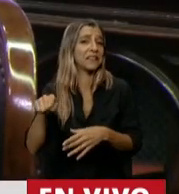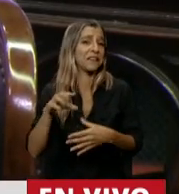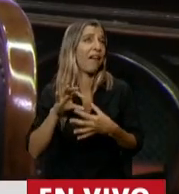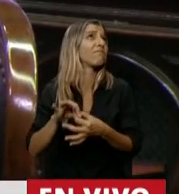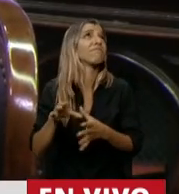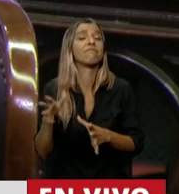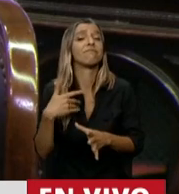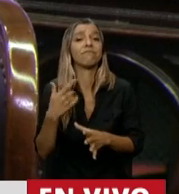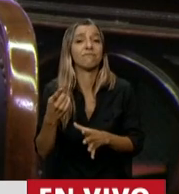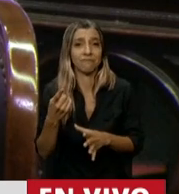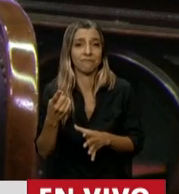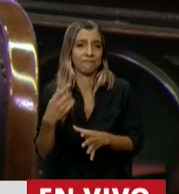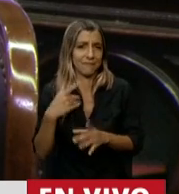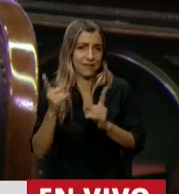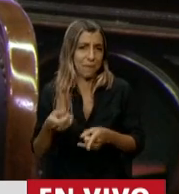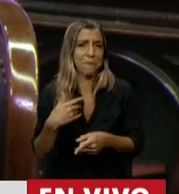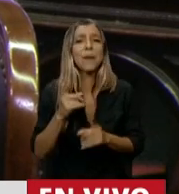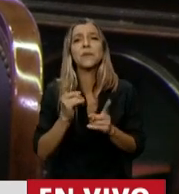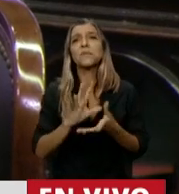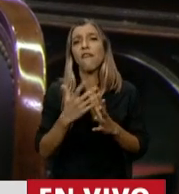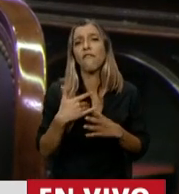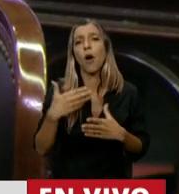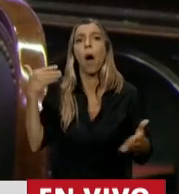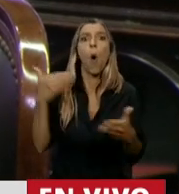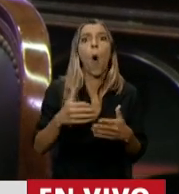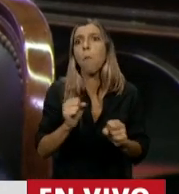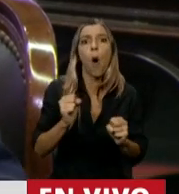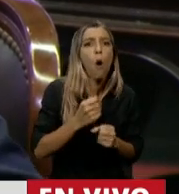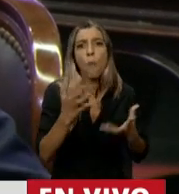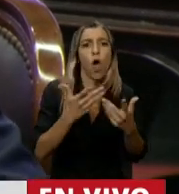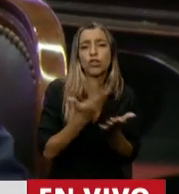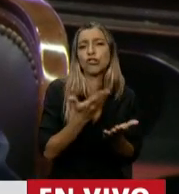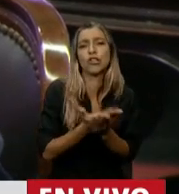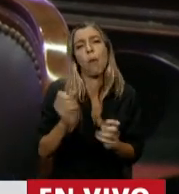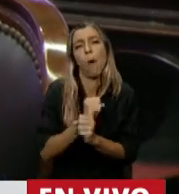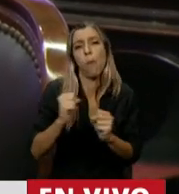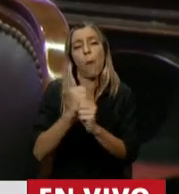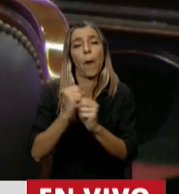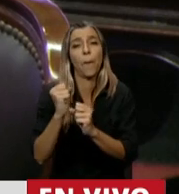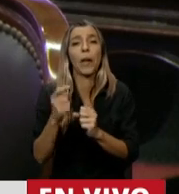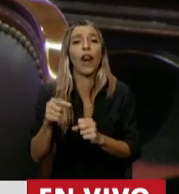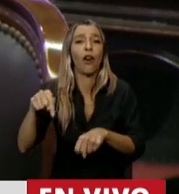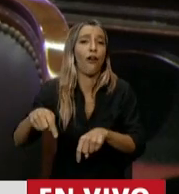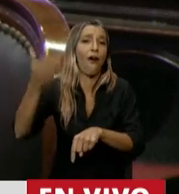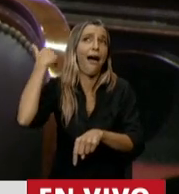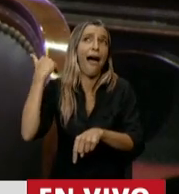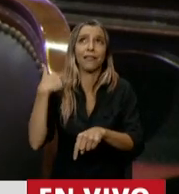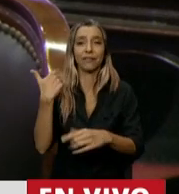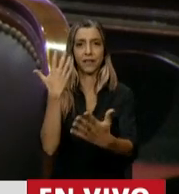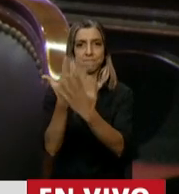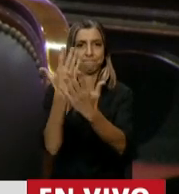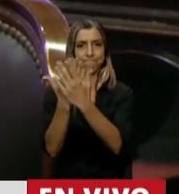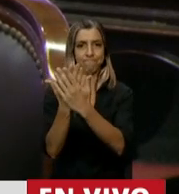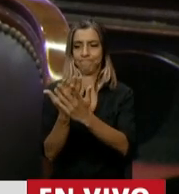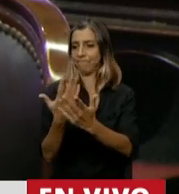la oposición, tenía que dar la cara, debatir de cara al sol, escuchar nuestras posiciones. Hoy ni siquiera quieren hacer